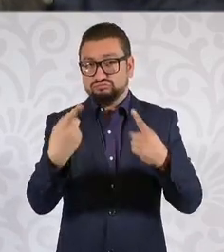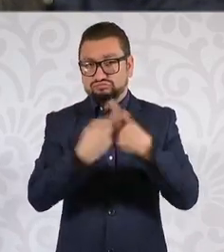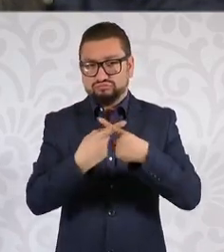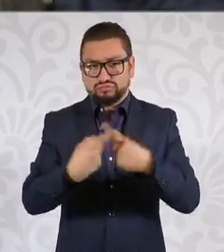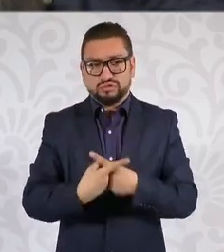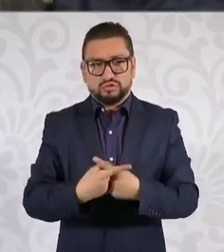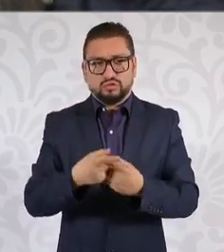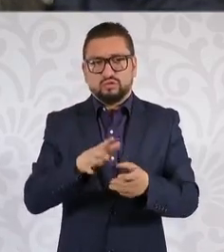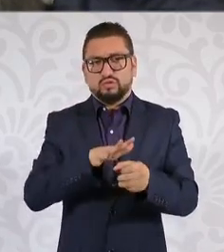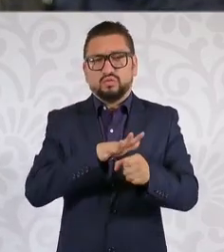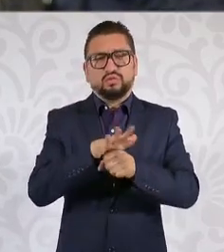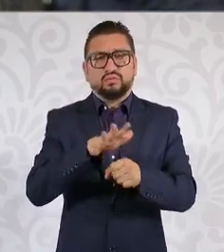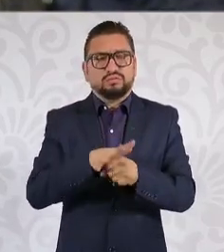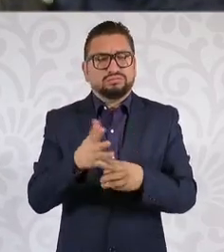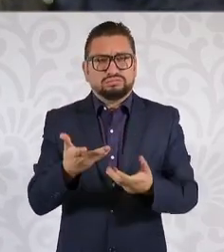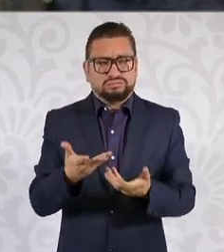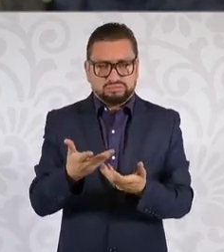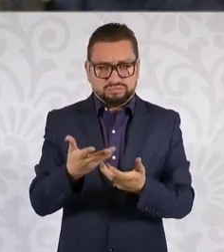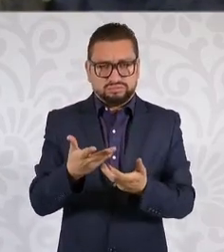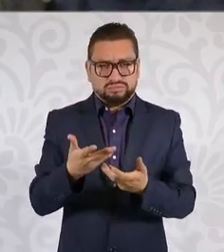¿A qué le podría usted